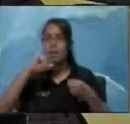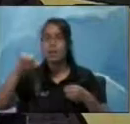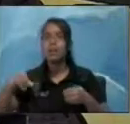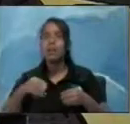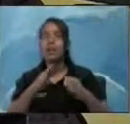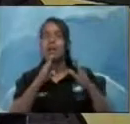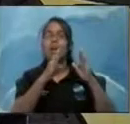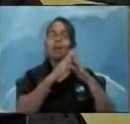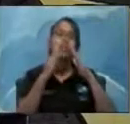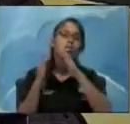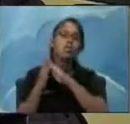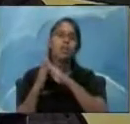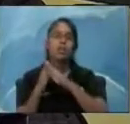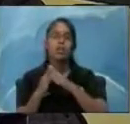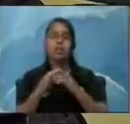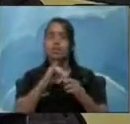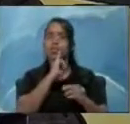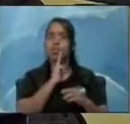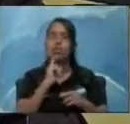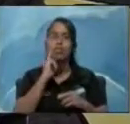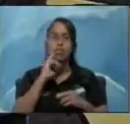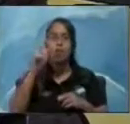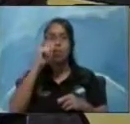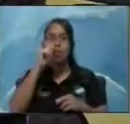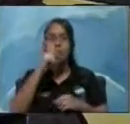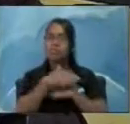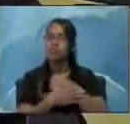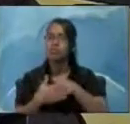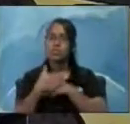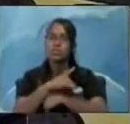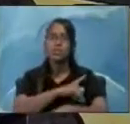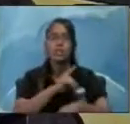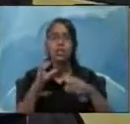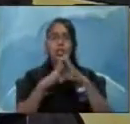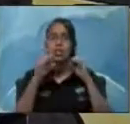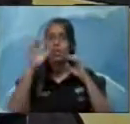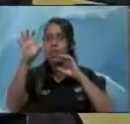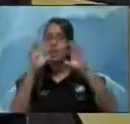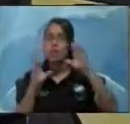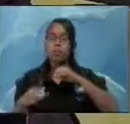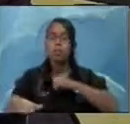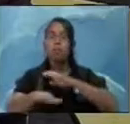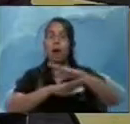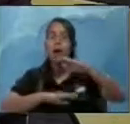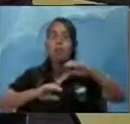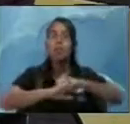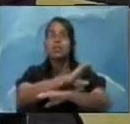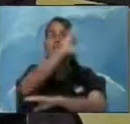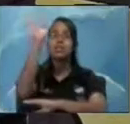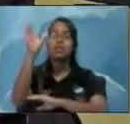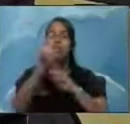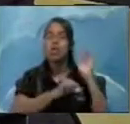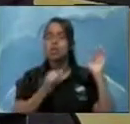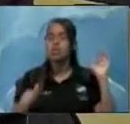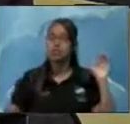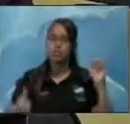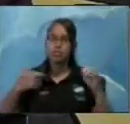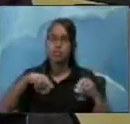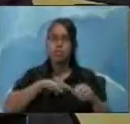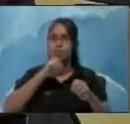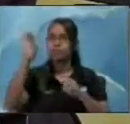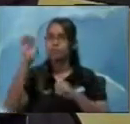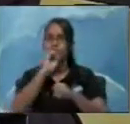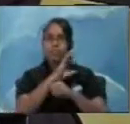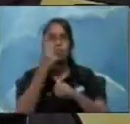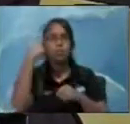Jerusalén judíos varones piadosos de todas las naciones Bajo el cielo el Señor los había esparcido por muchas